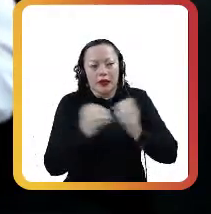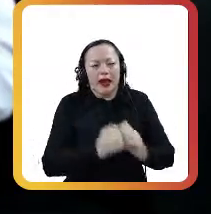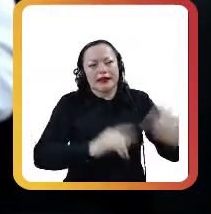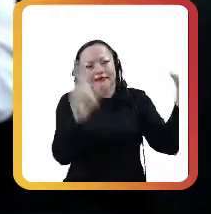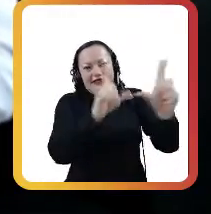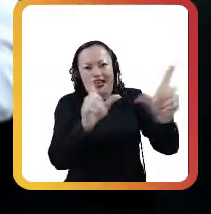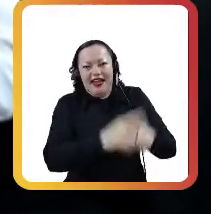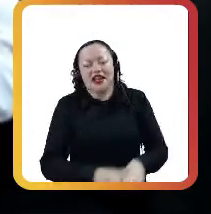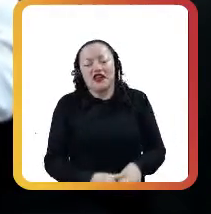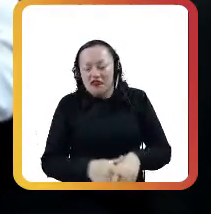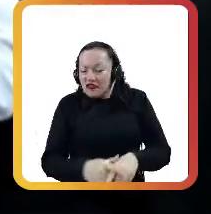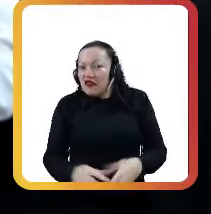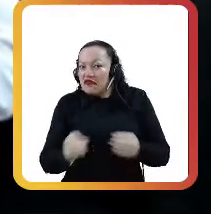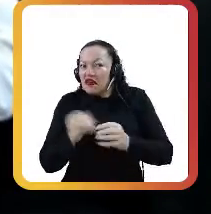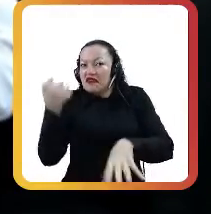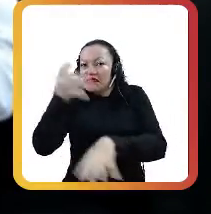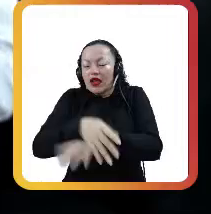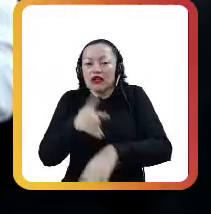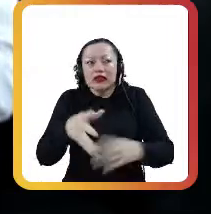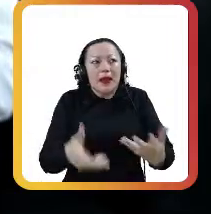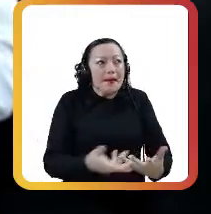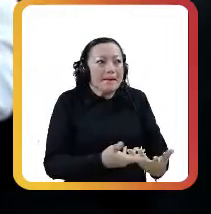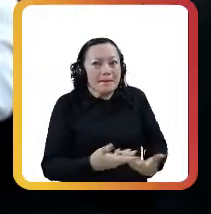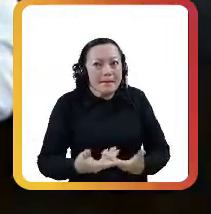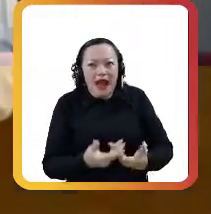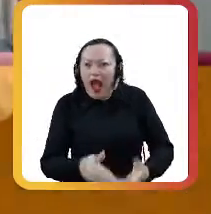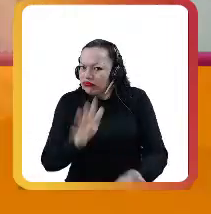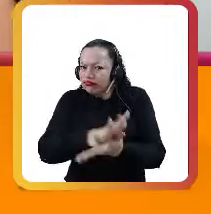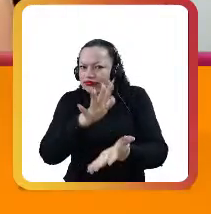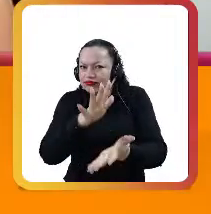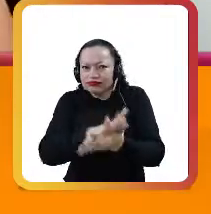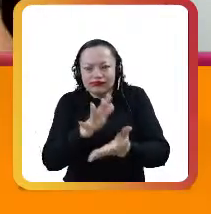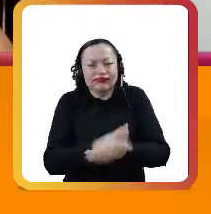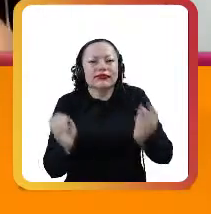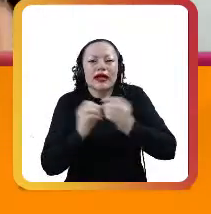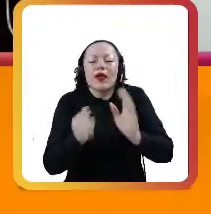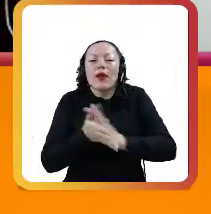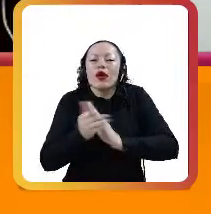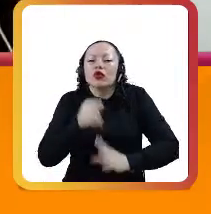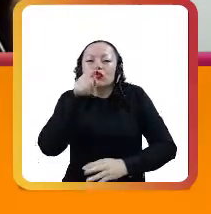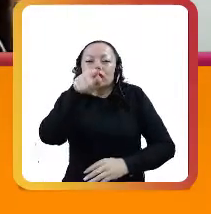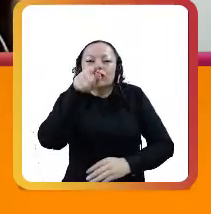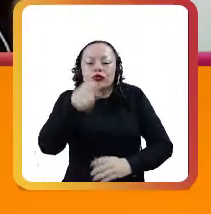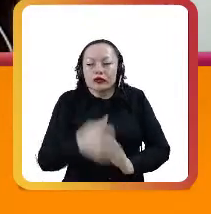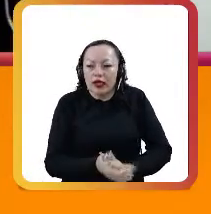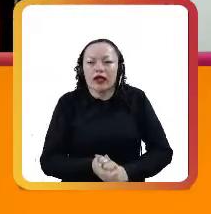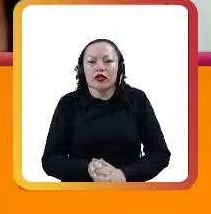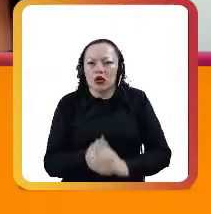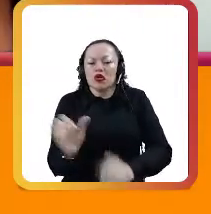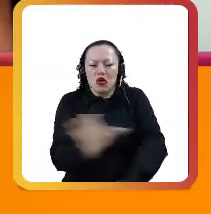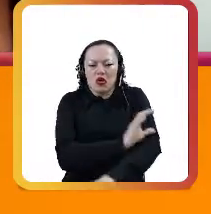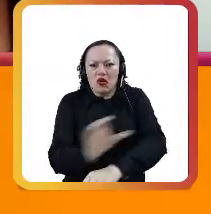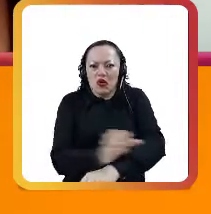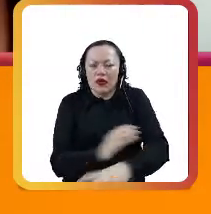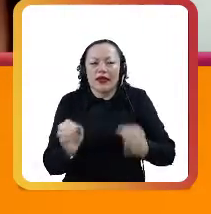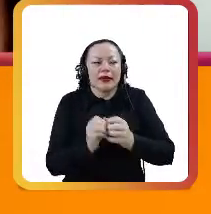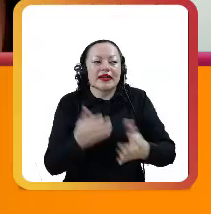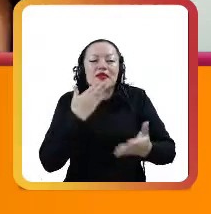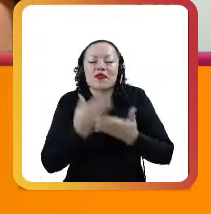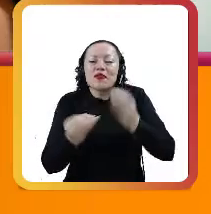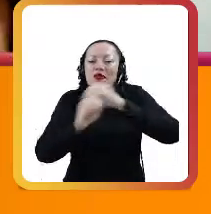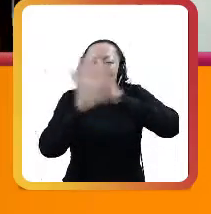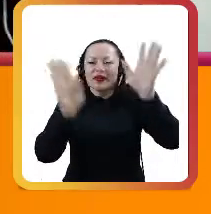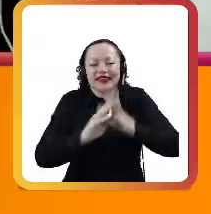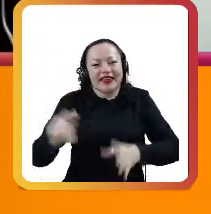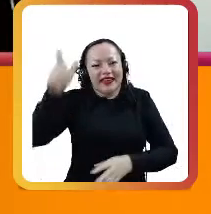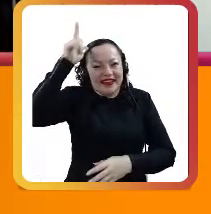está, entonces, para que cuando no tenga cómo, nos pegue una chequeadita desde su computador. Laurita, buenos